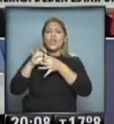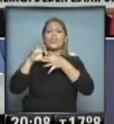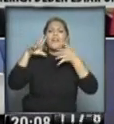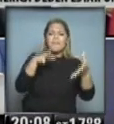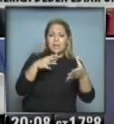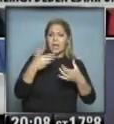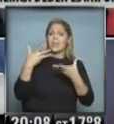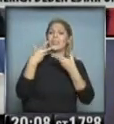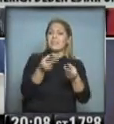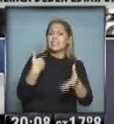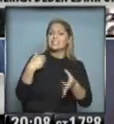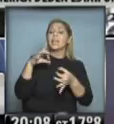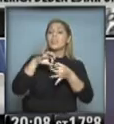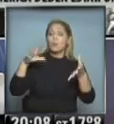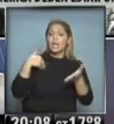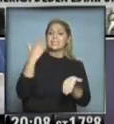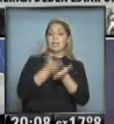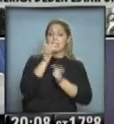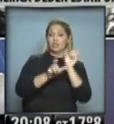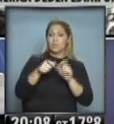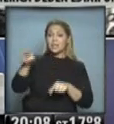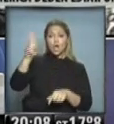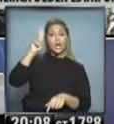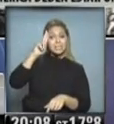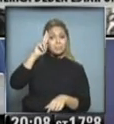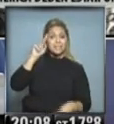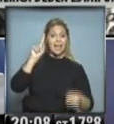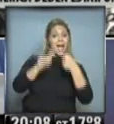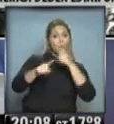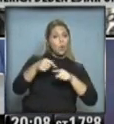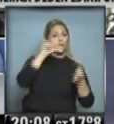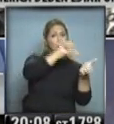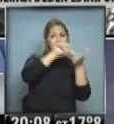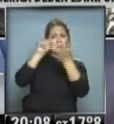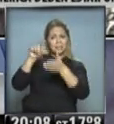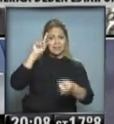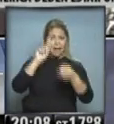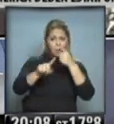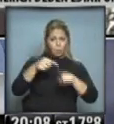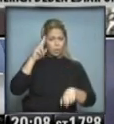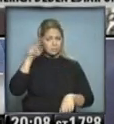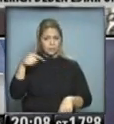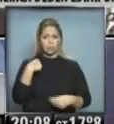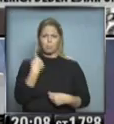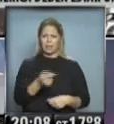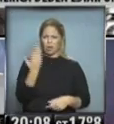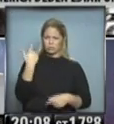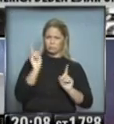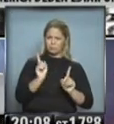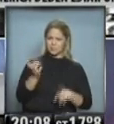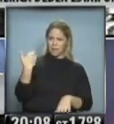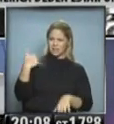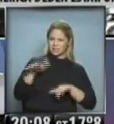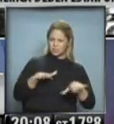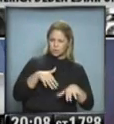derechos humanos, que respetan los convenios, los tratados internacionales. con este hecho, hacen todo